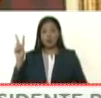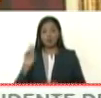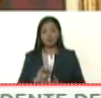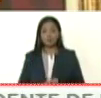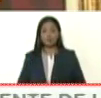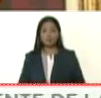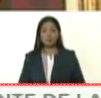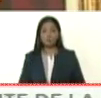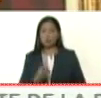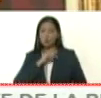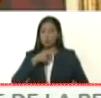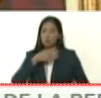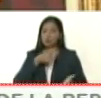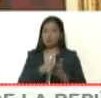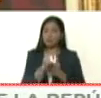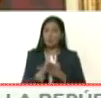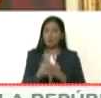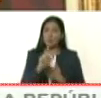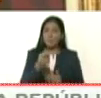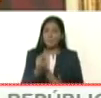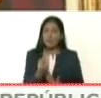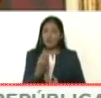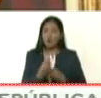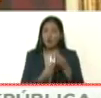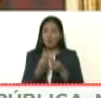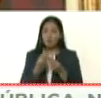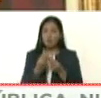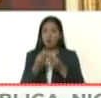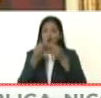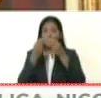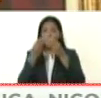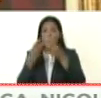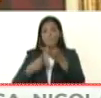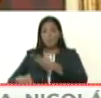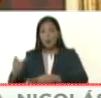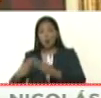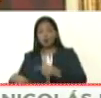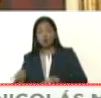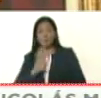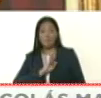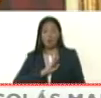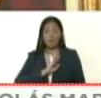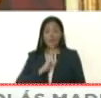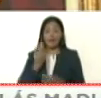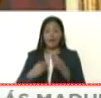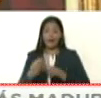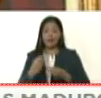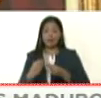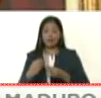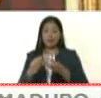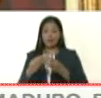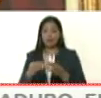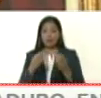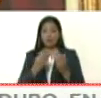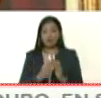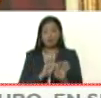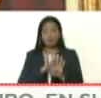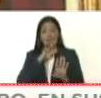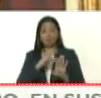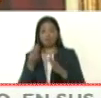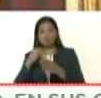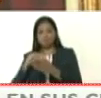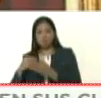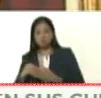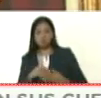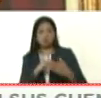que hay que garantizar con autoproducción y con abastecimiento seguro,